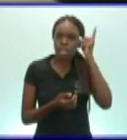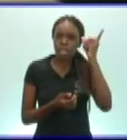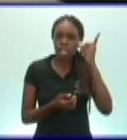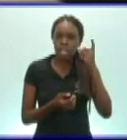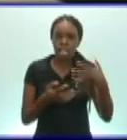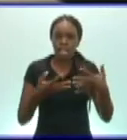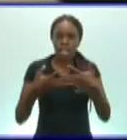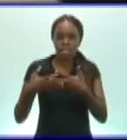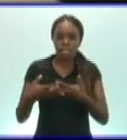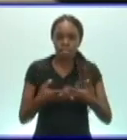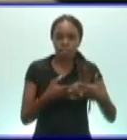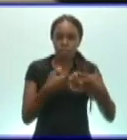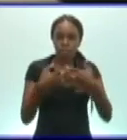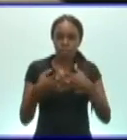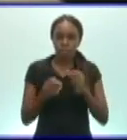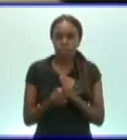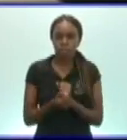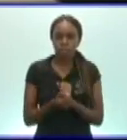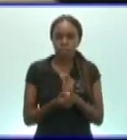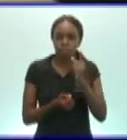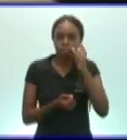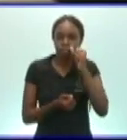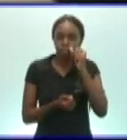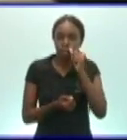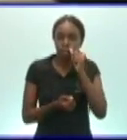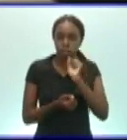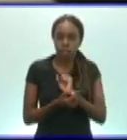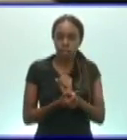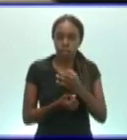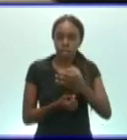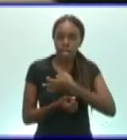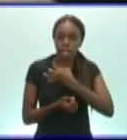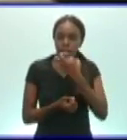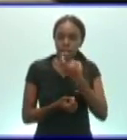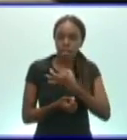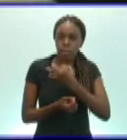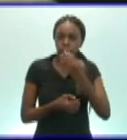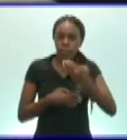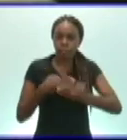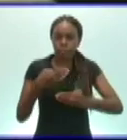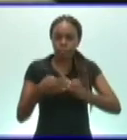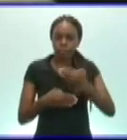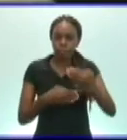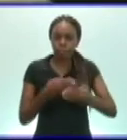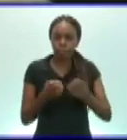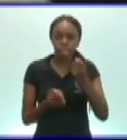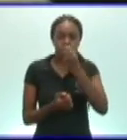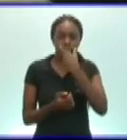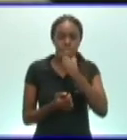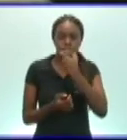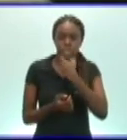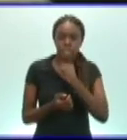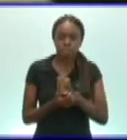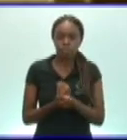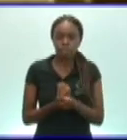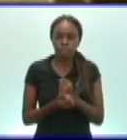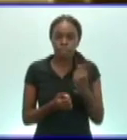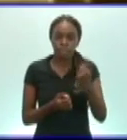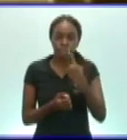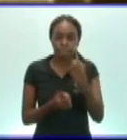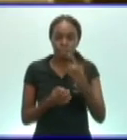York. Aguilera, por cierto, había dado la anuencia que se procediera a deponer a Céspedes, pero él era el sucesor legal.